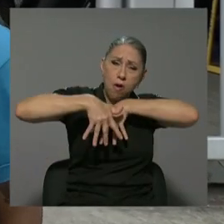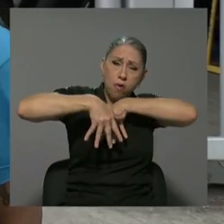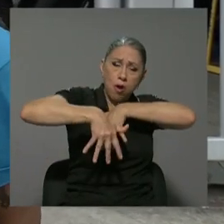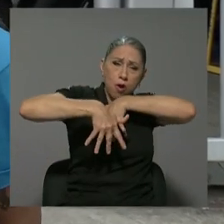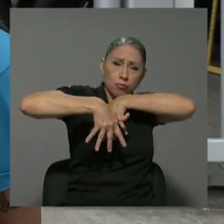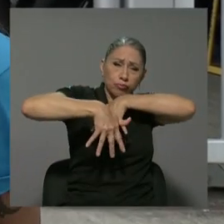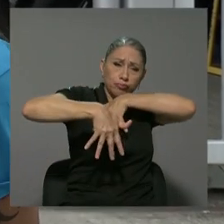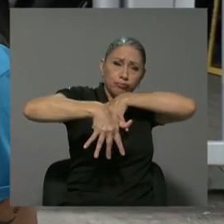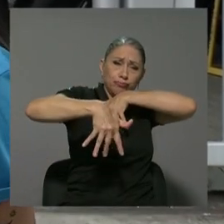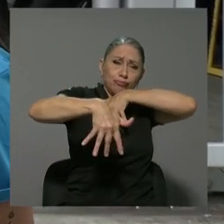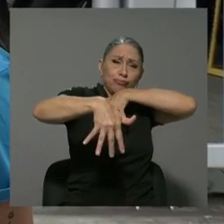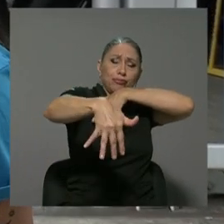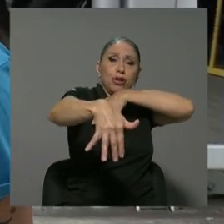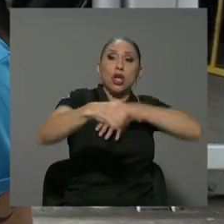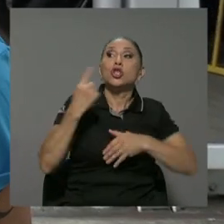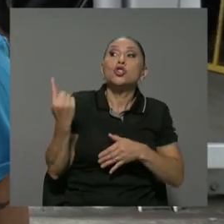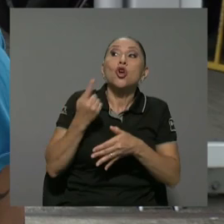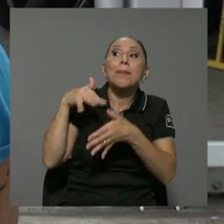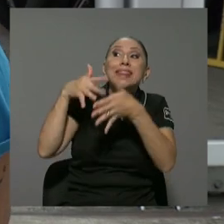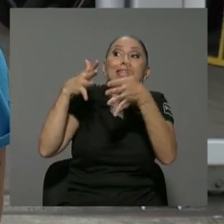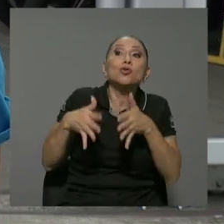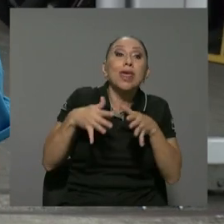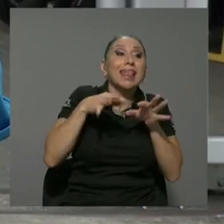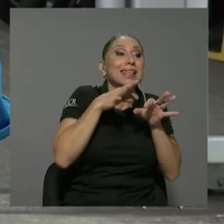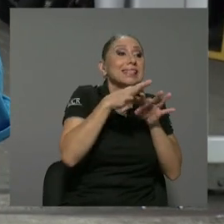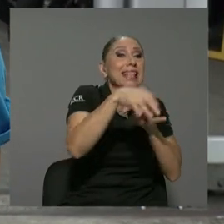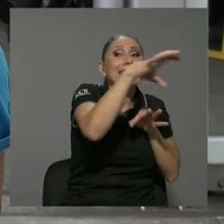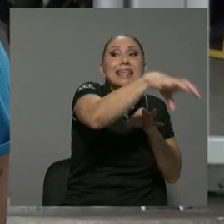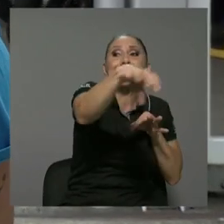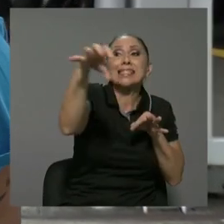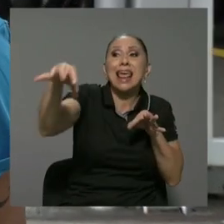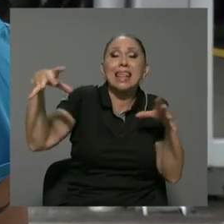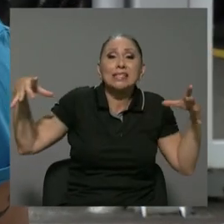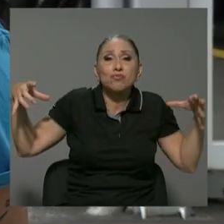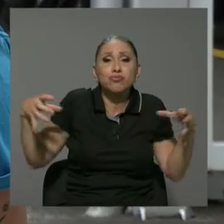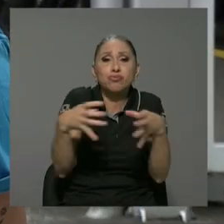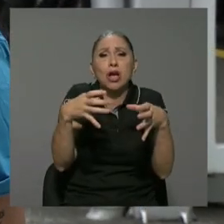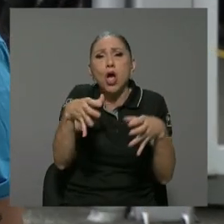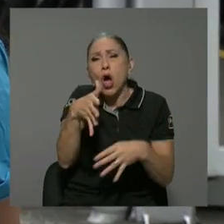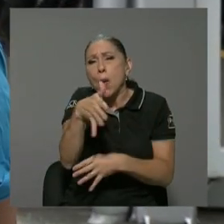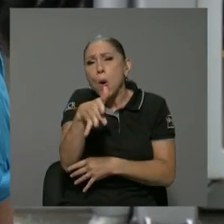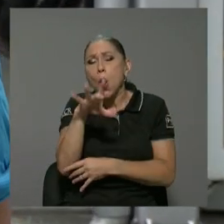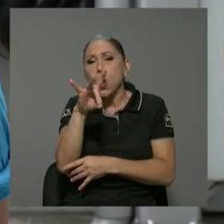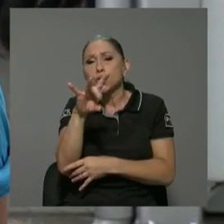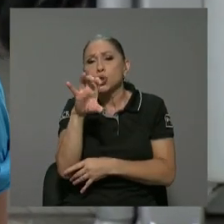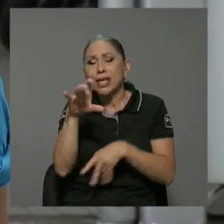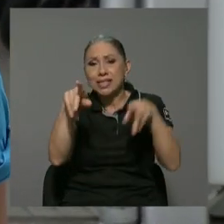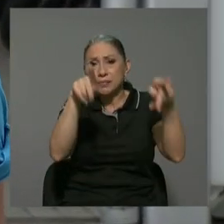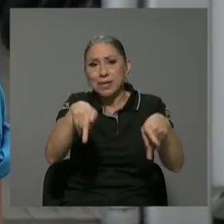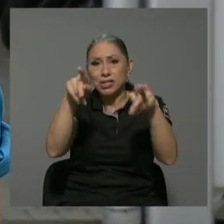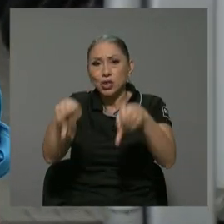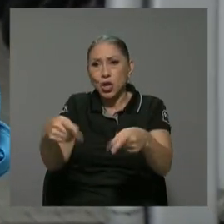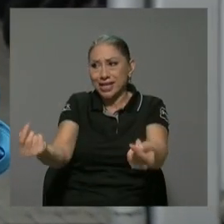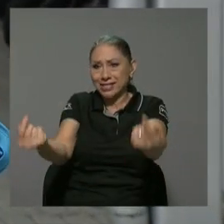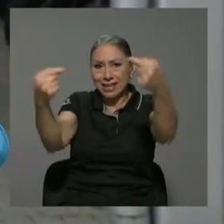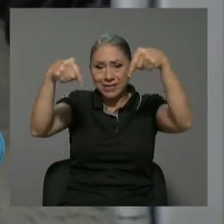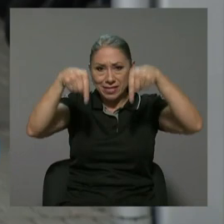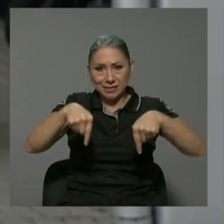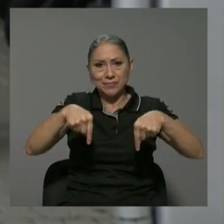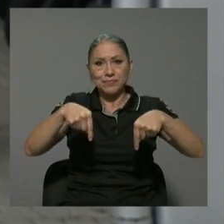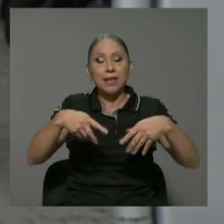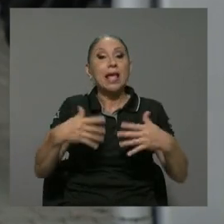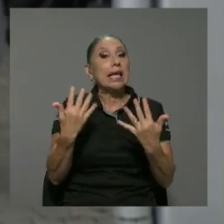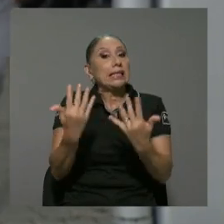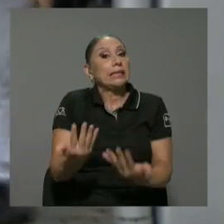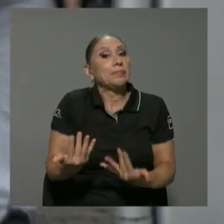personas, solamente estudiantes de sedes, tenemos aproximadamente 800 personas que nos acompañan el día de hoy en esta marcha, y esperamos que